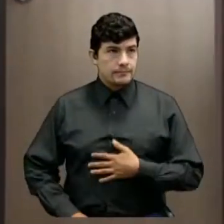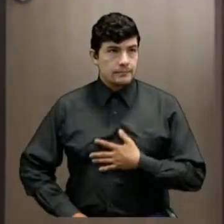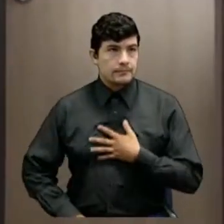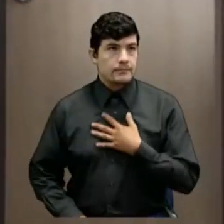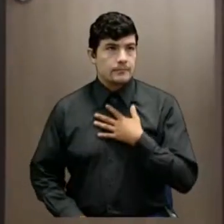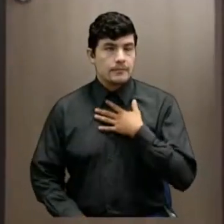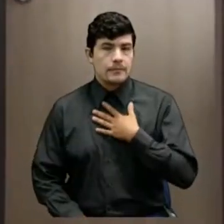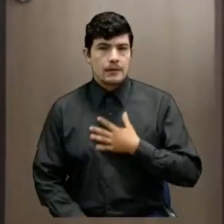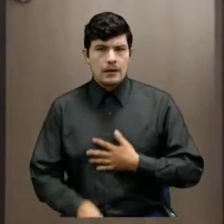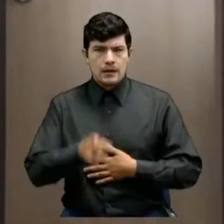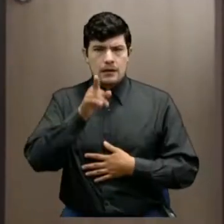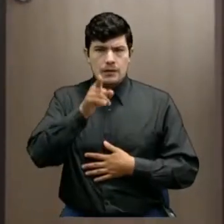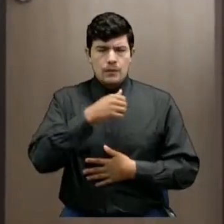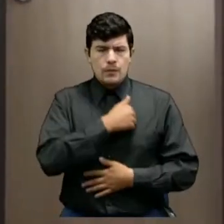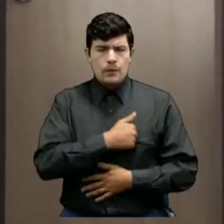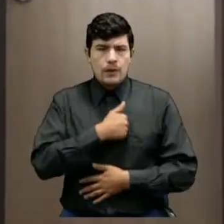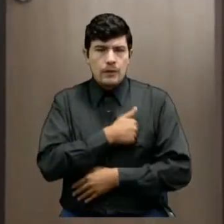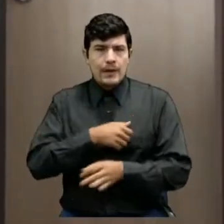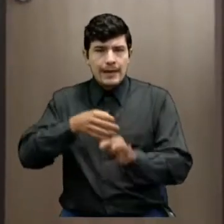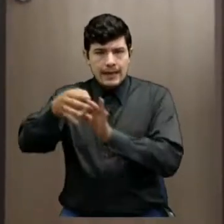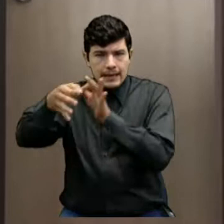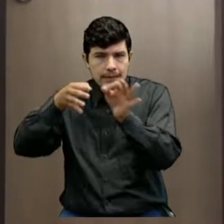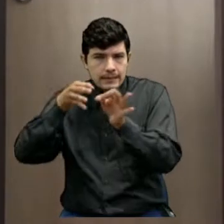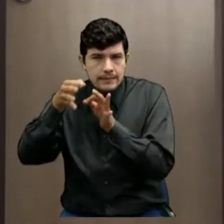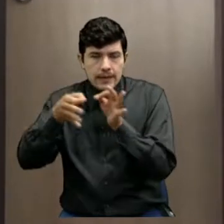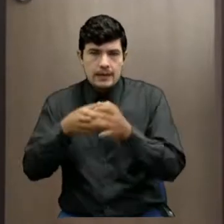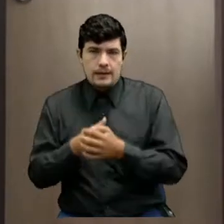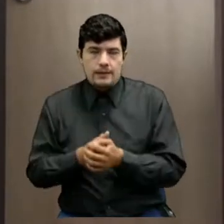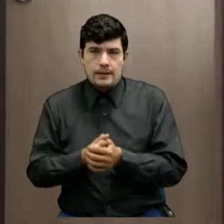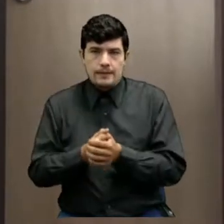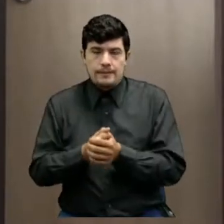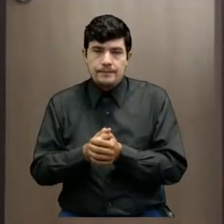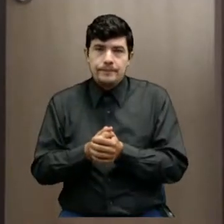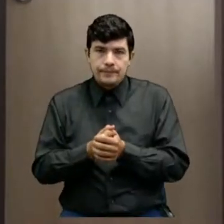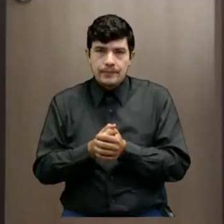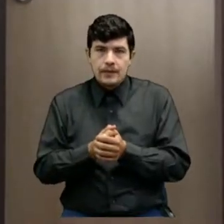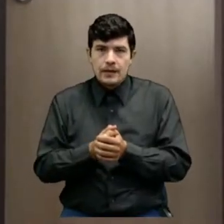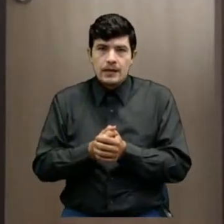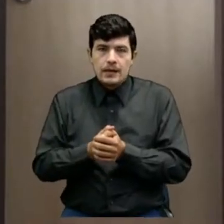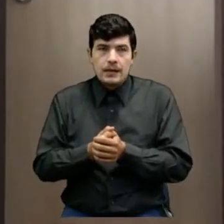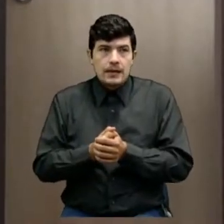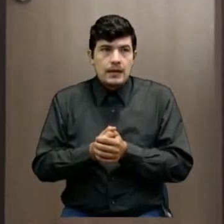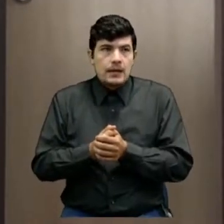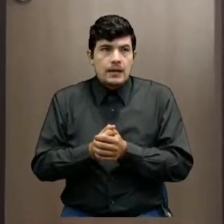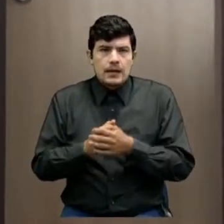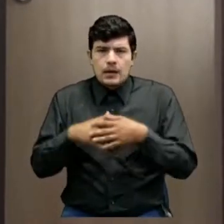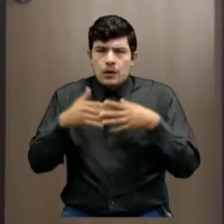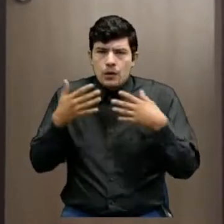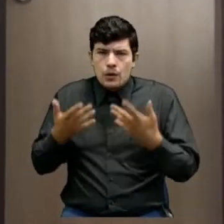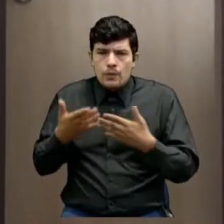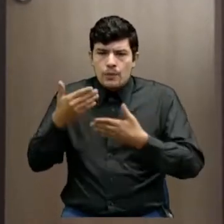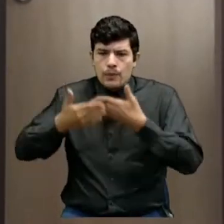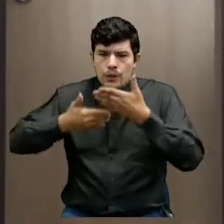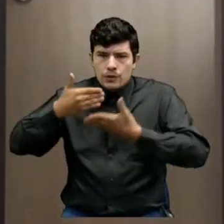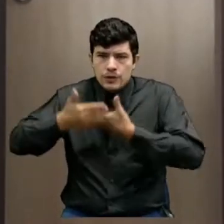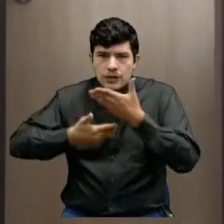sería bueno aclararle a nuestros televidentes qué factores se tienen en cuenta para la liquidación de la prima